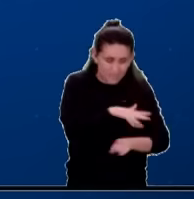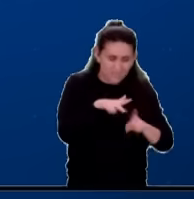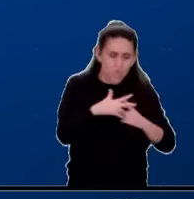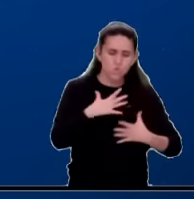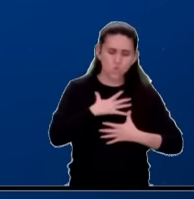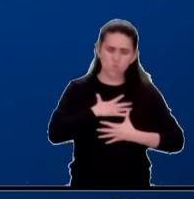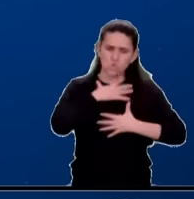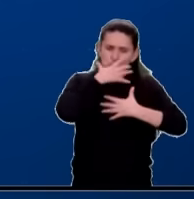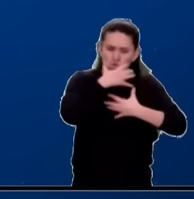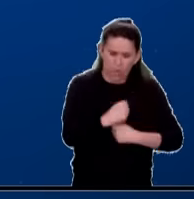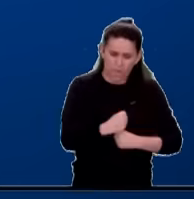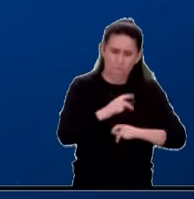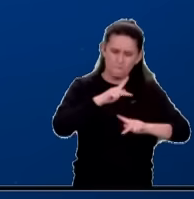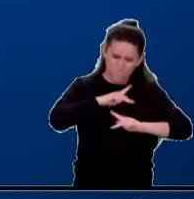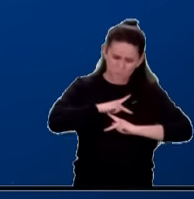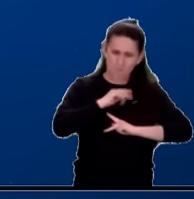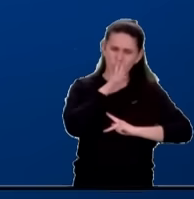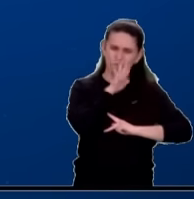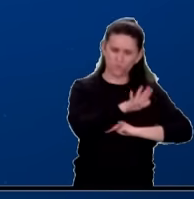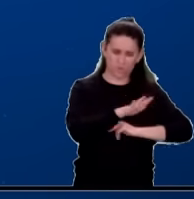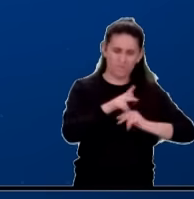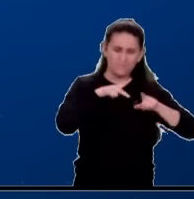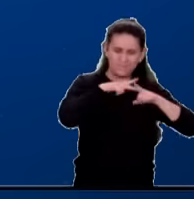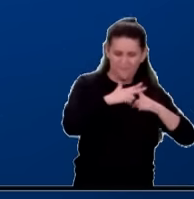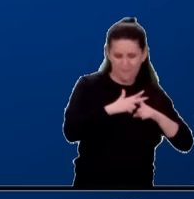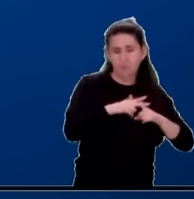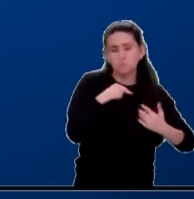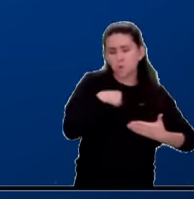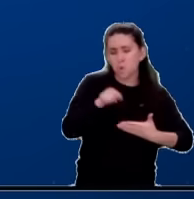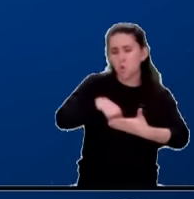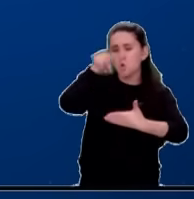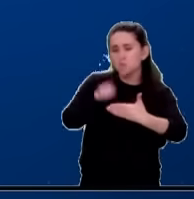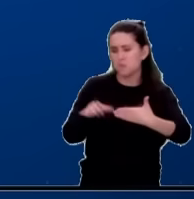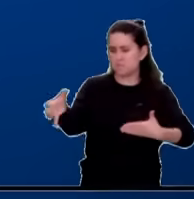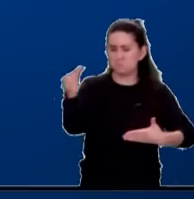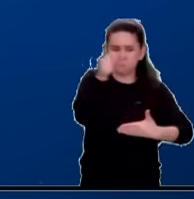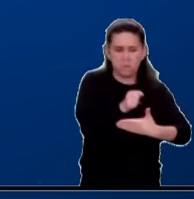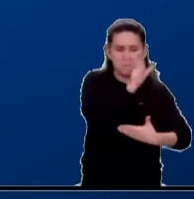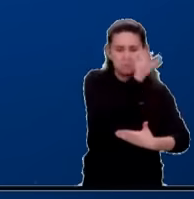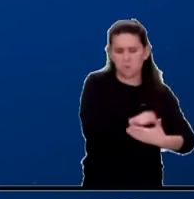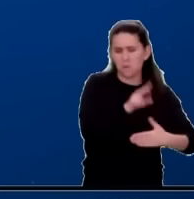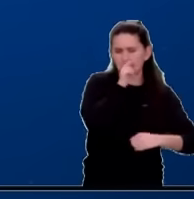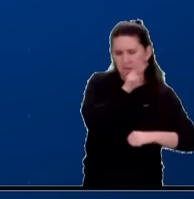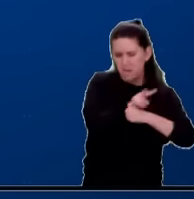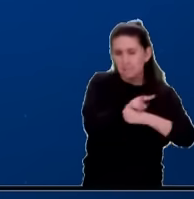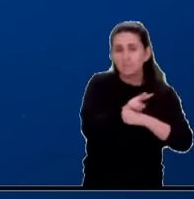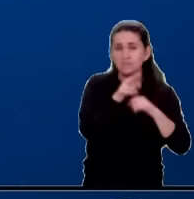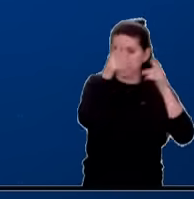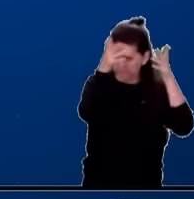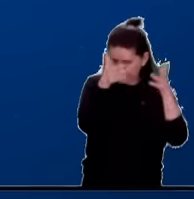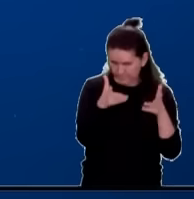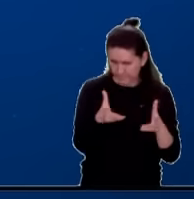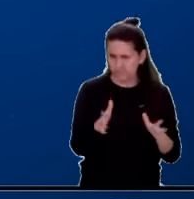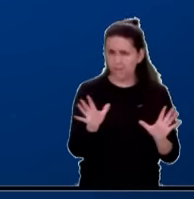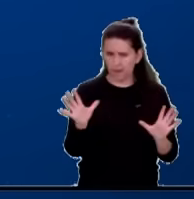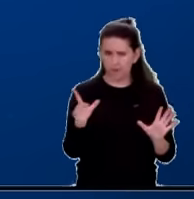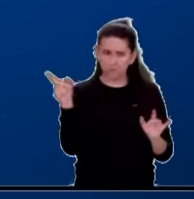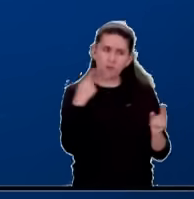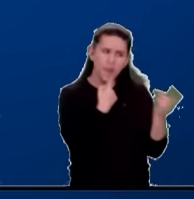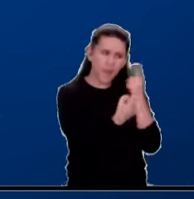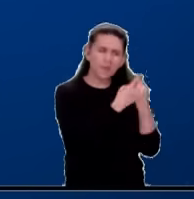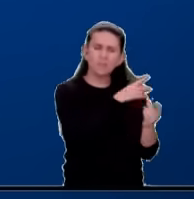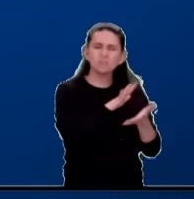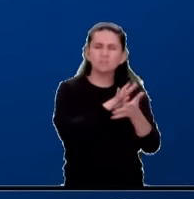los dueños del taller también que tenían a ese señor como trabajador allí y si pudo verlo ya cuando vuelve usted al taller.